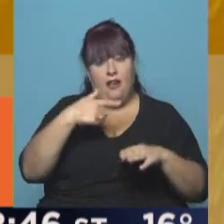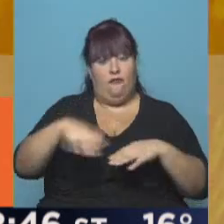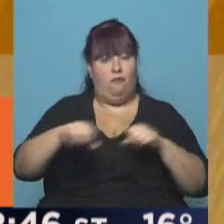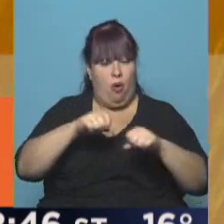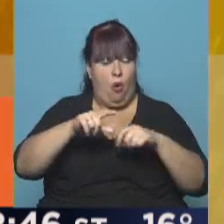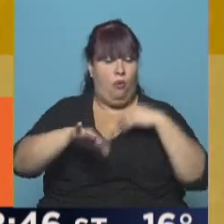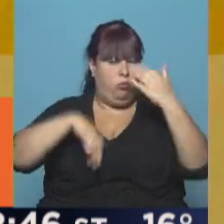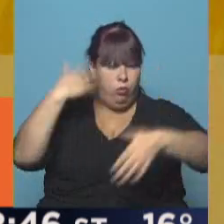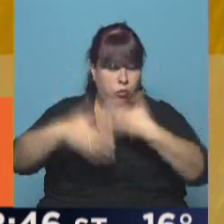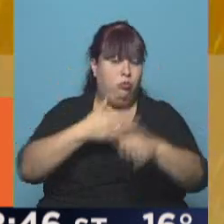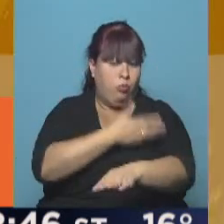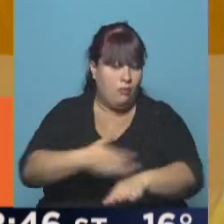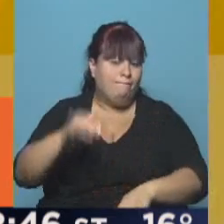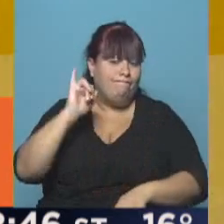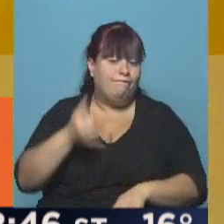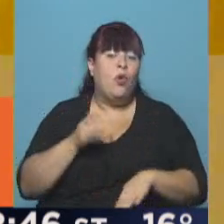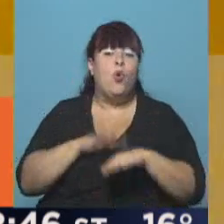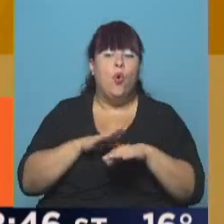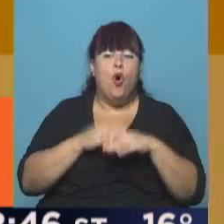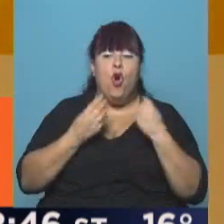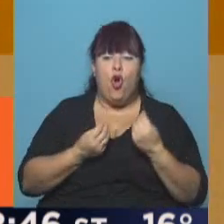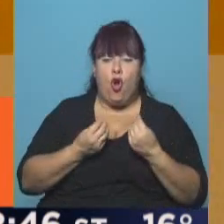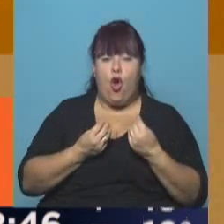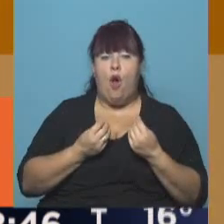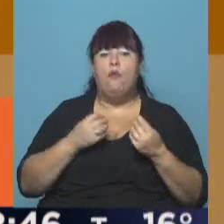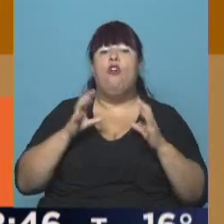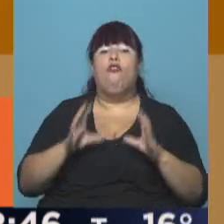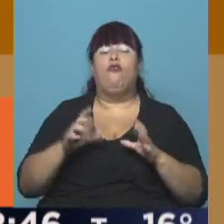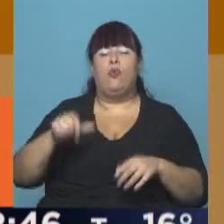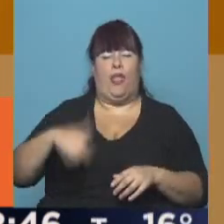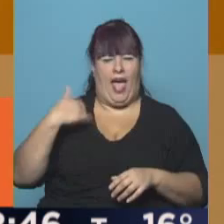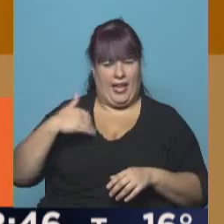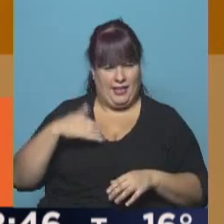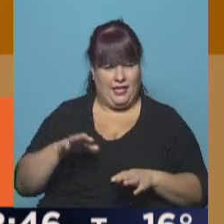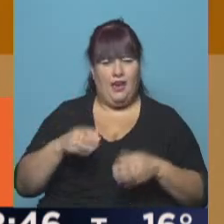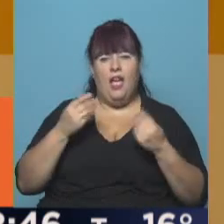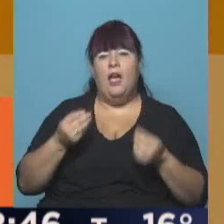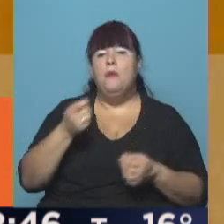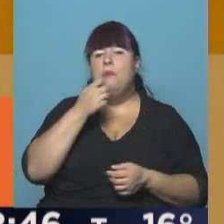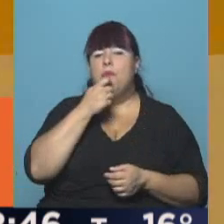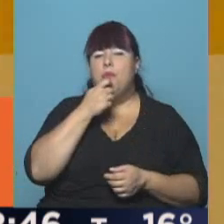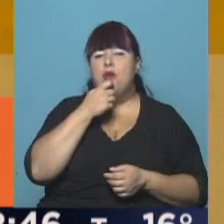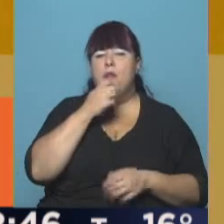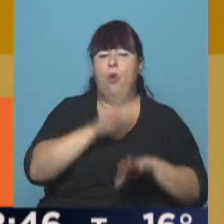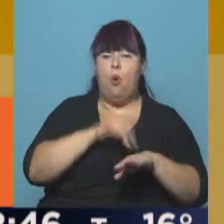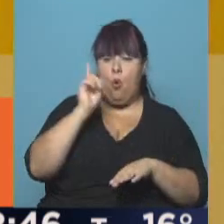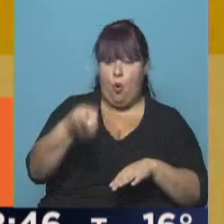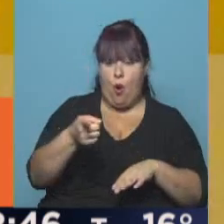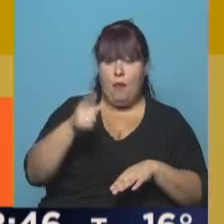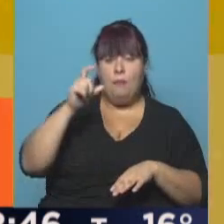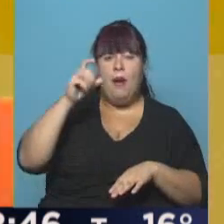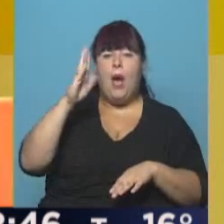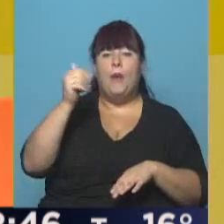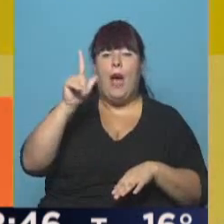de lo ocurrido sí tiene mucho que ver con cómo se vive el fútbol en la Argentina, ¿no? Porque quien acusa a